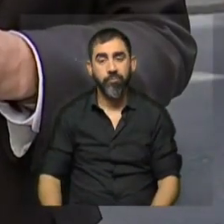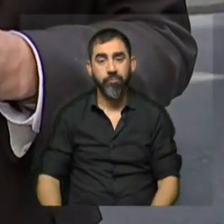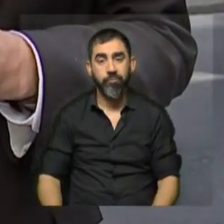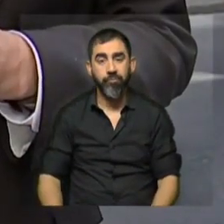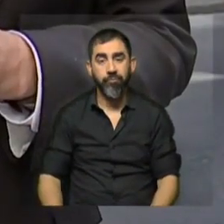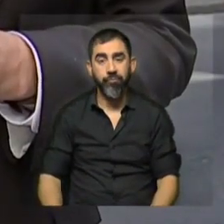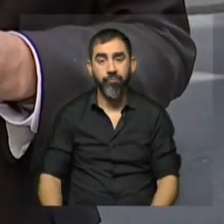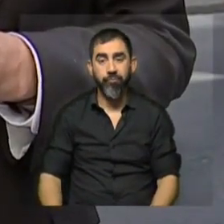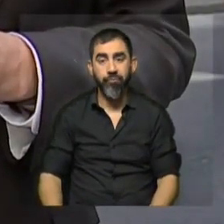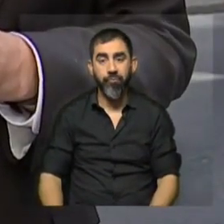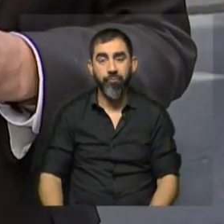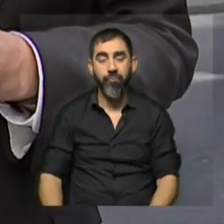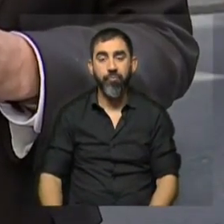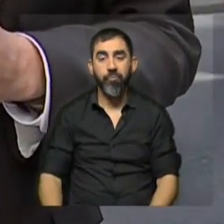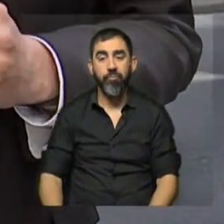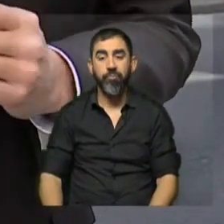obviamente.